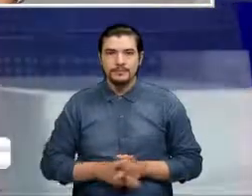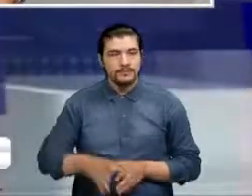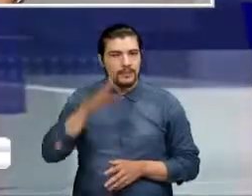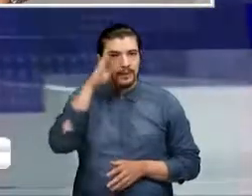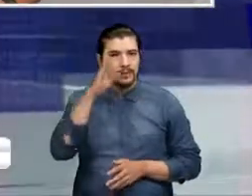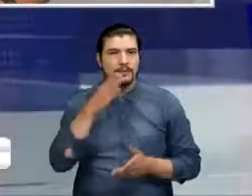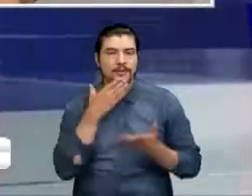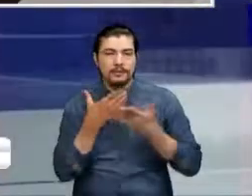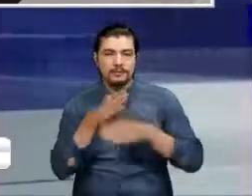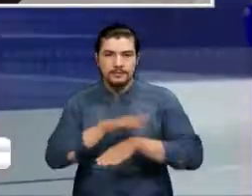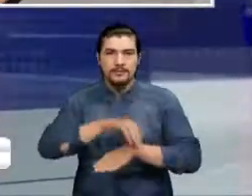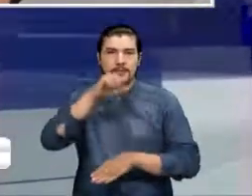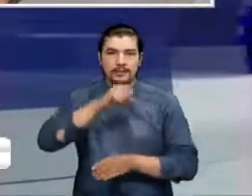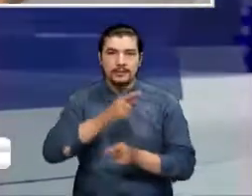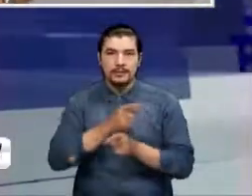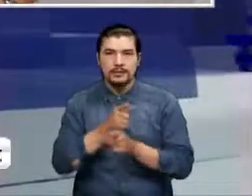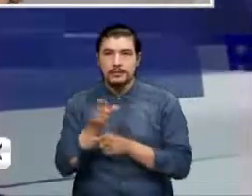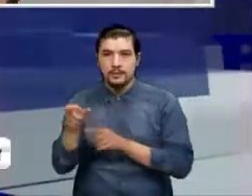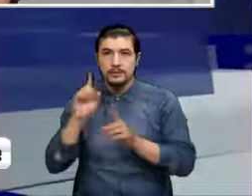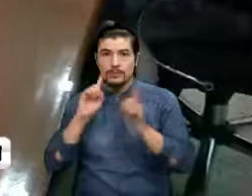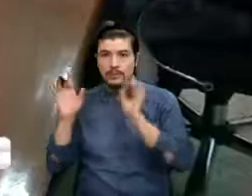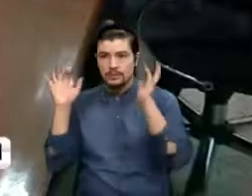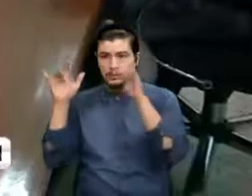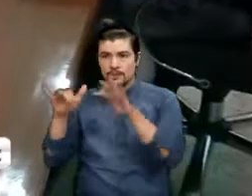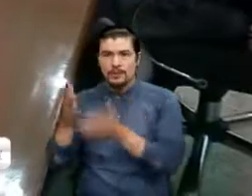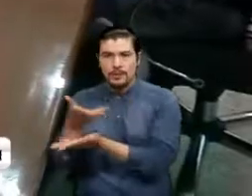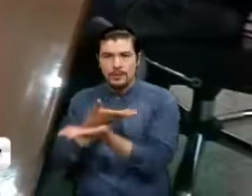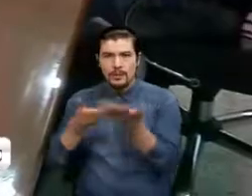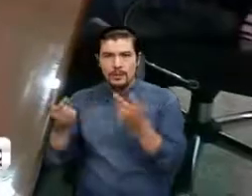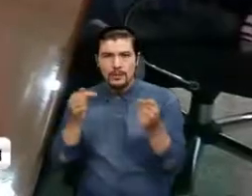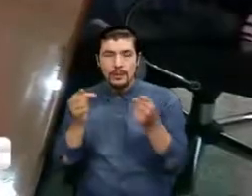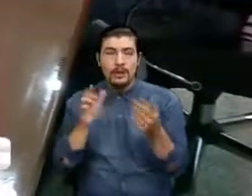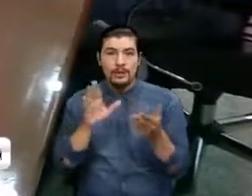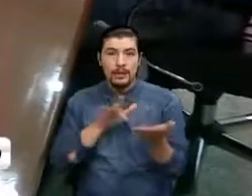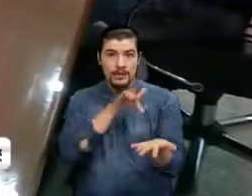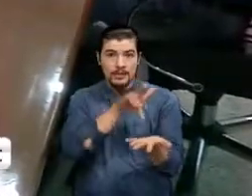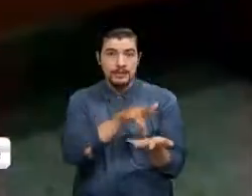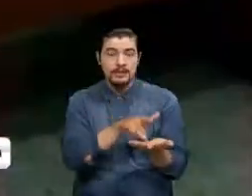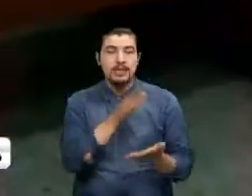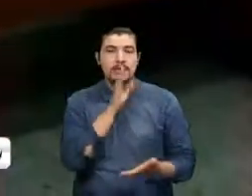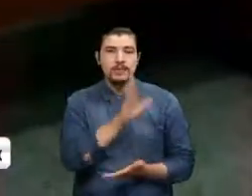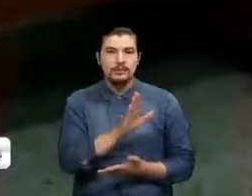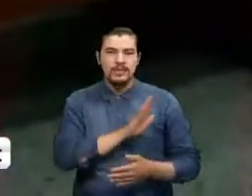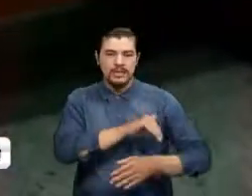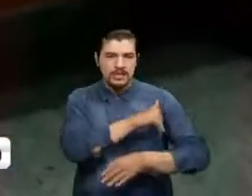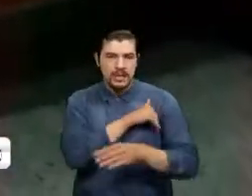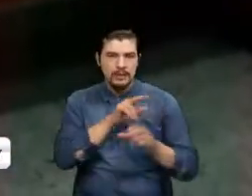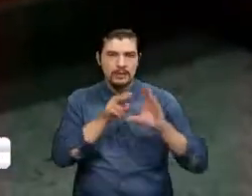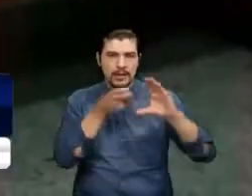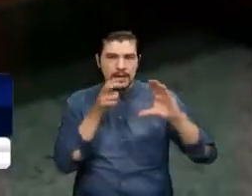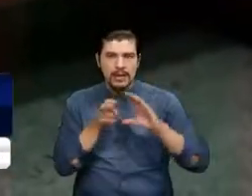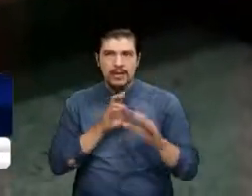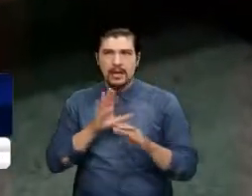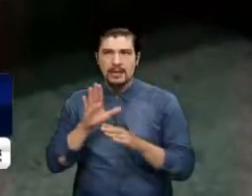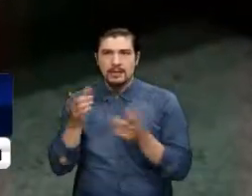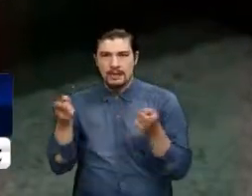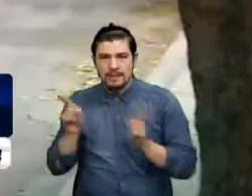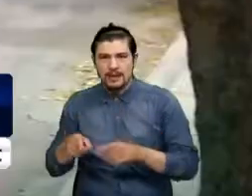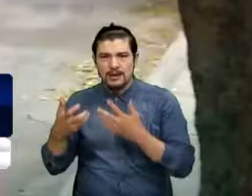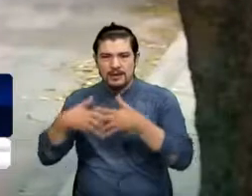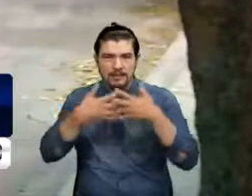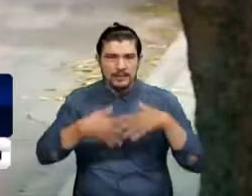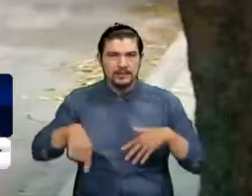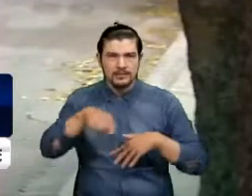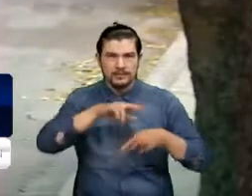Hola, muy buenas tardes. Pues a este conversatorio asistieron el Ministerio de Minas, la Agencia Nacional de Minerías y por supuesto empresarios de este